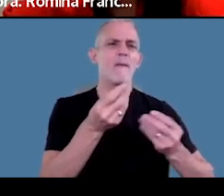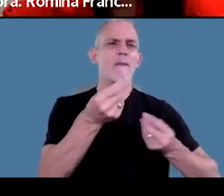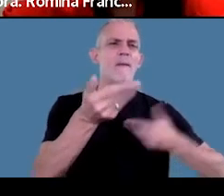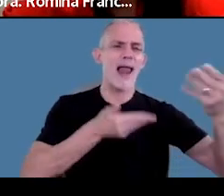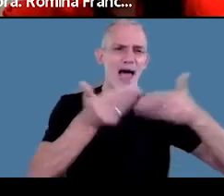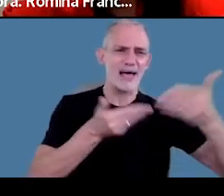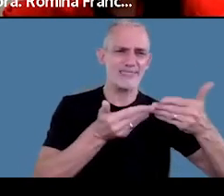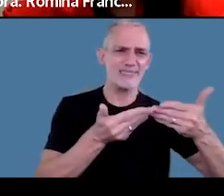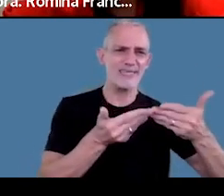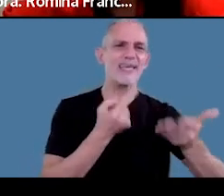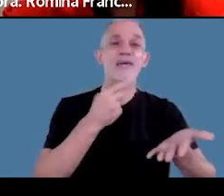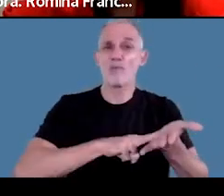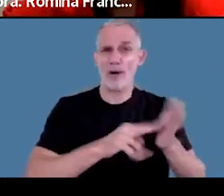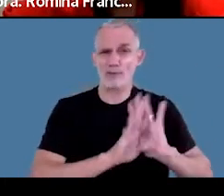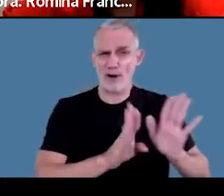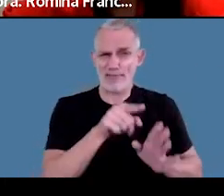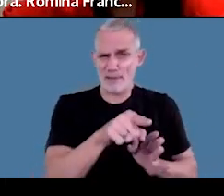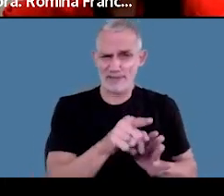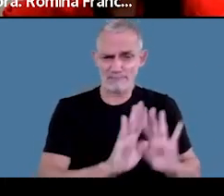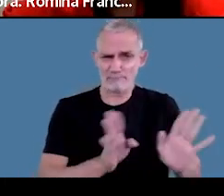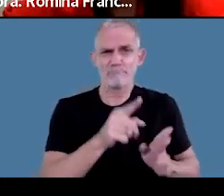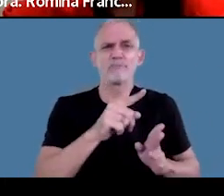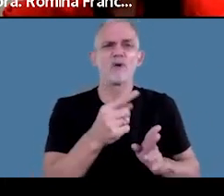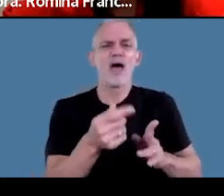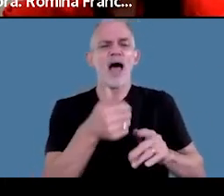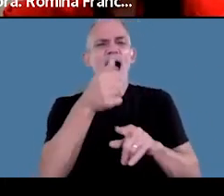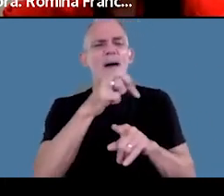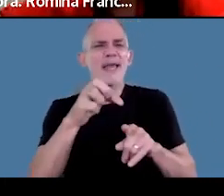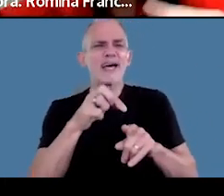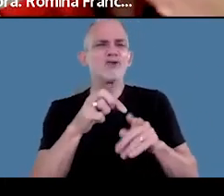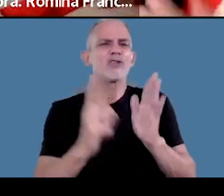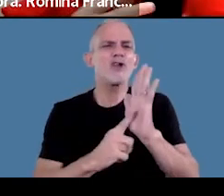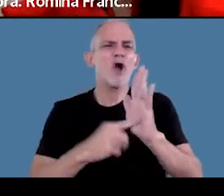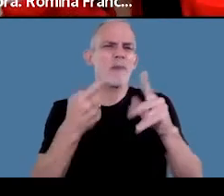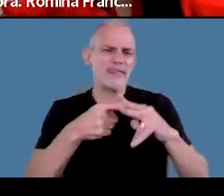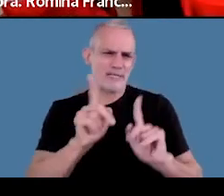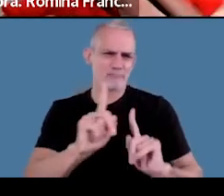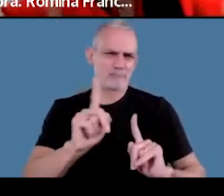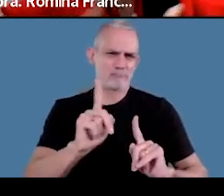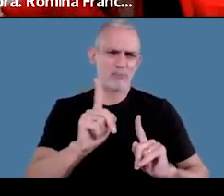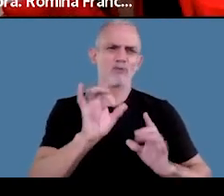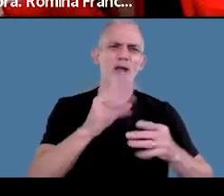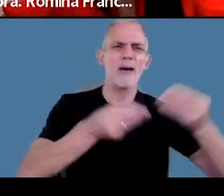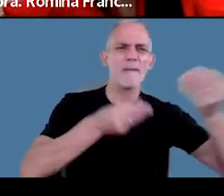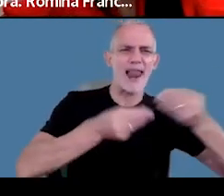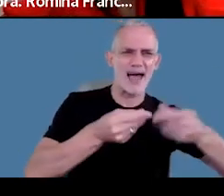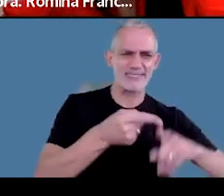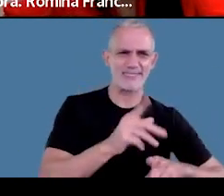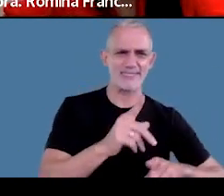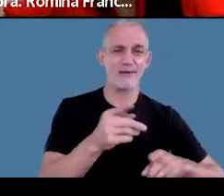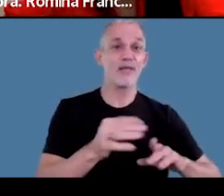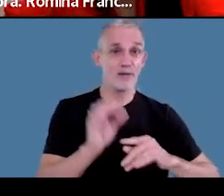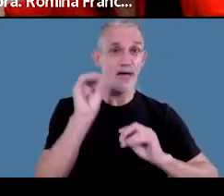balance impositivo nada más, porque no hay aplicación de normas técnicas. Acá, bueno, les dejo